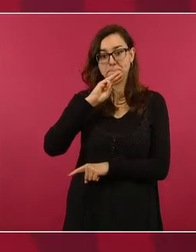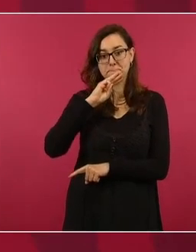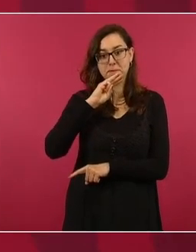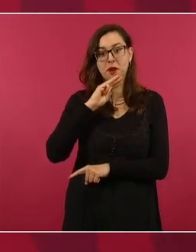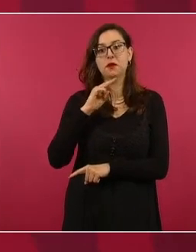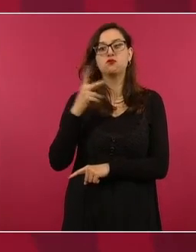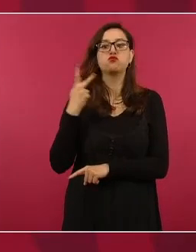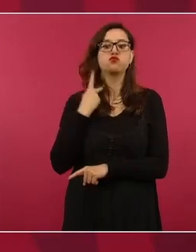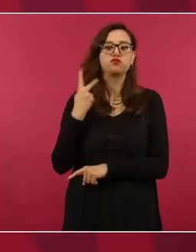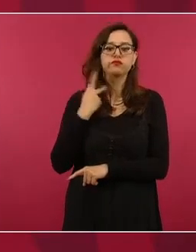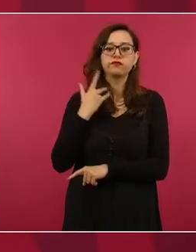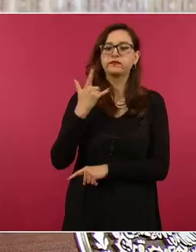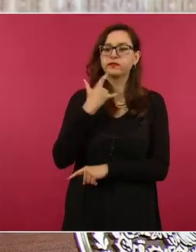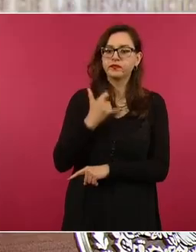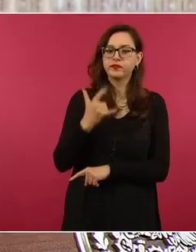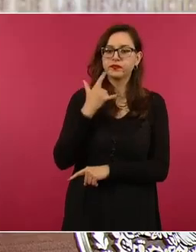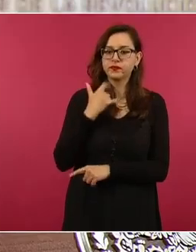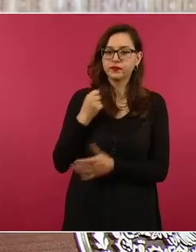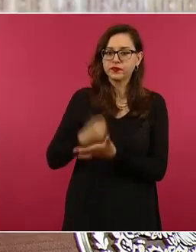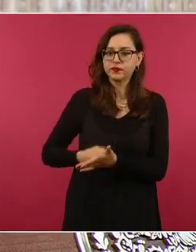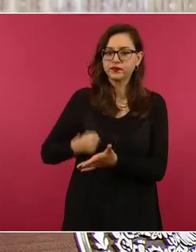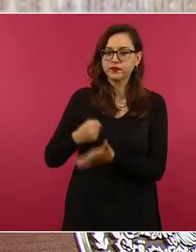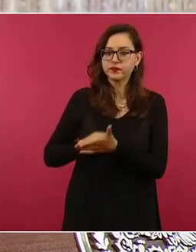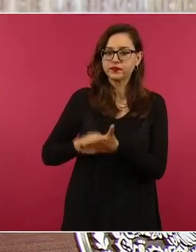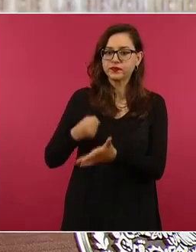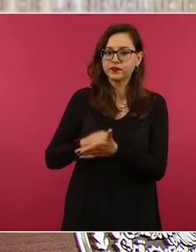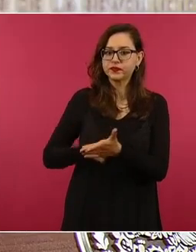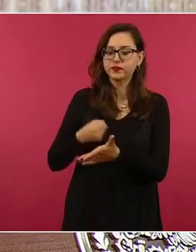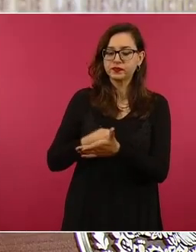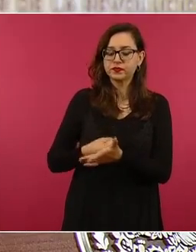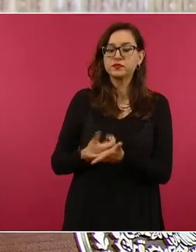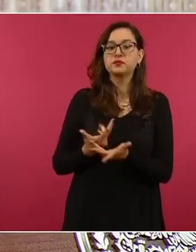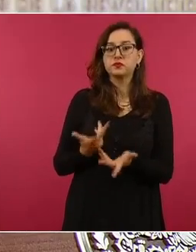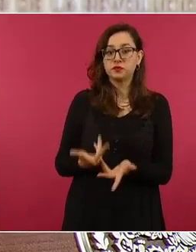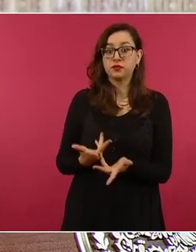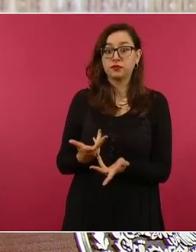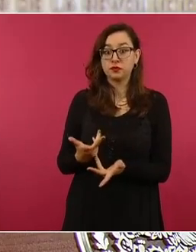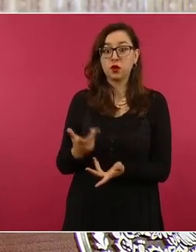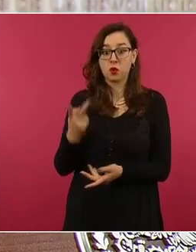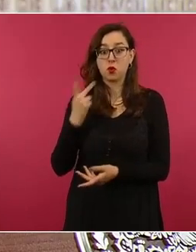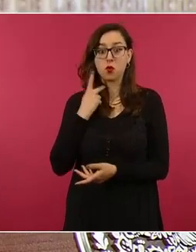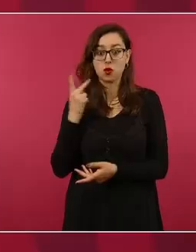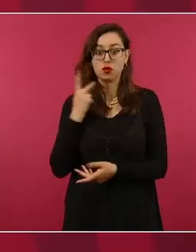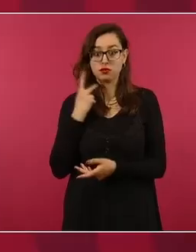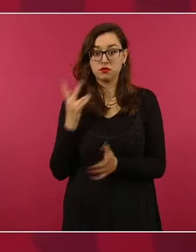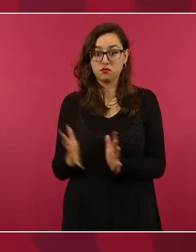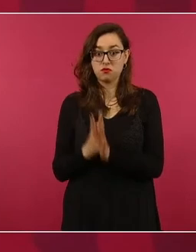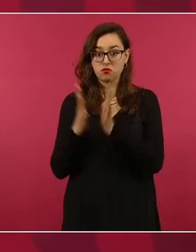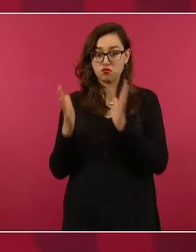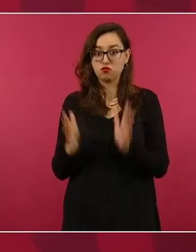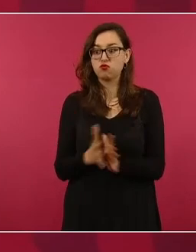iniciadoras del movimiento político de las mujeres